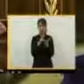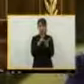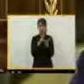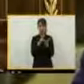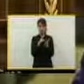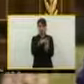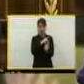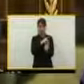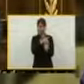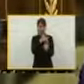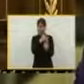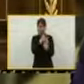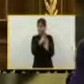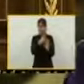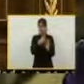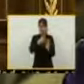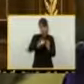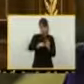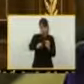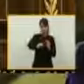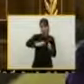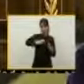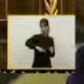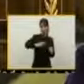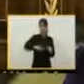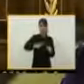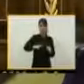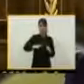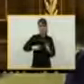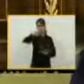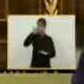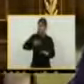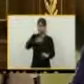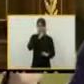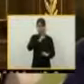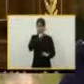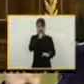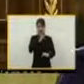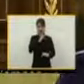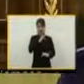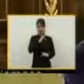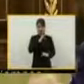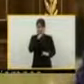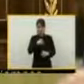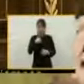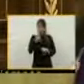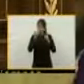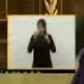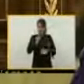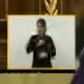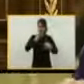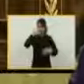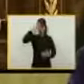o tinglado completamente, porque o tinglado pasa, o tinglado da política española, que non é o caso da Alemanha ou non é o caso